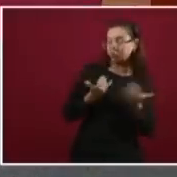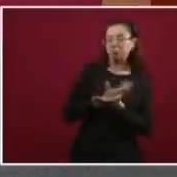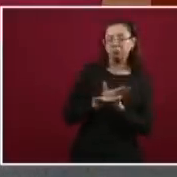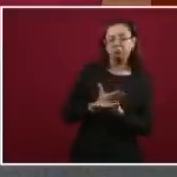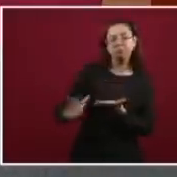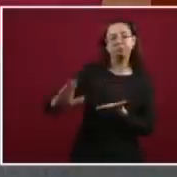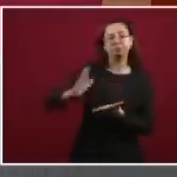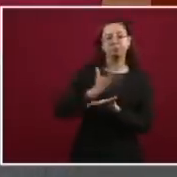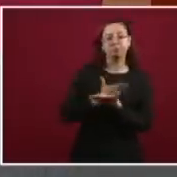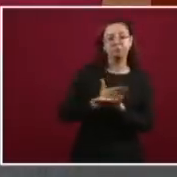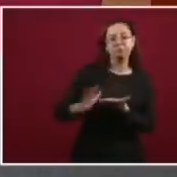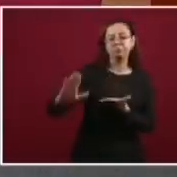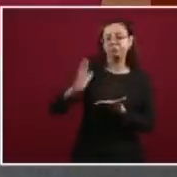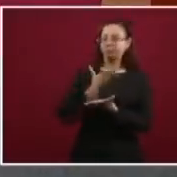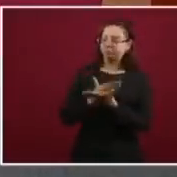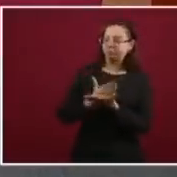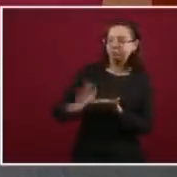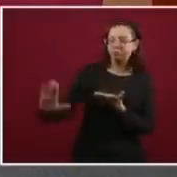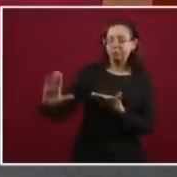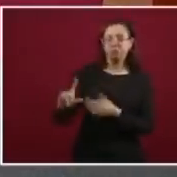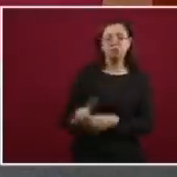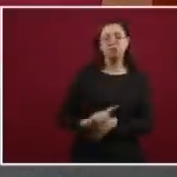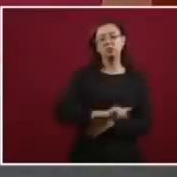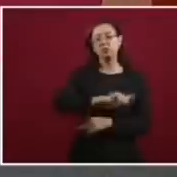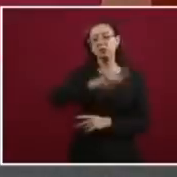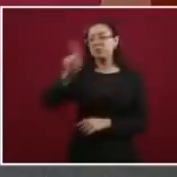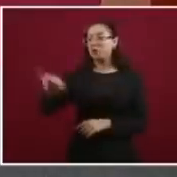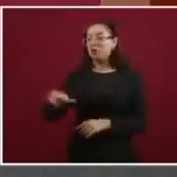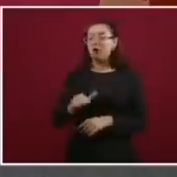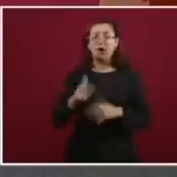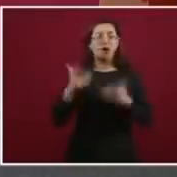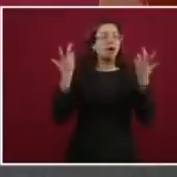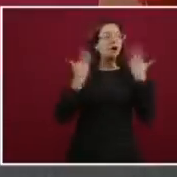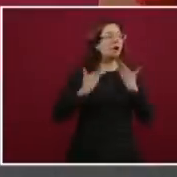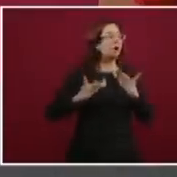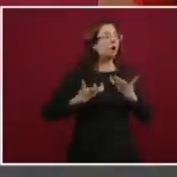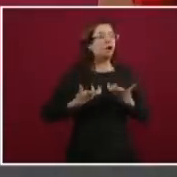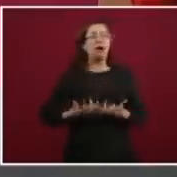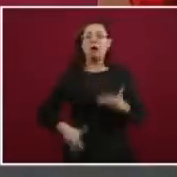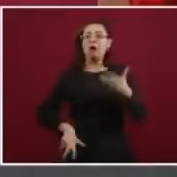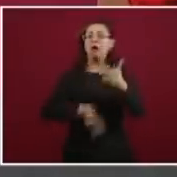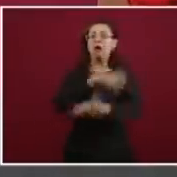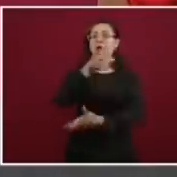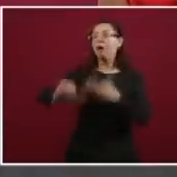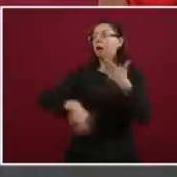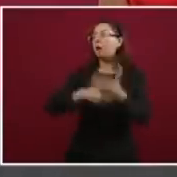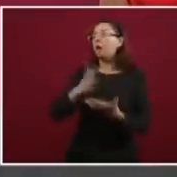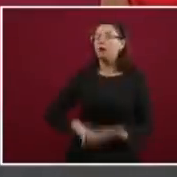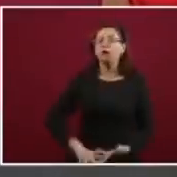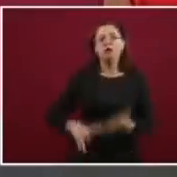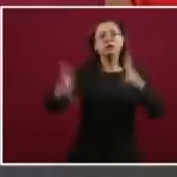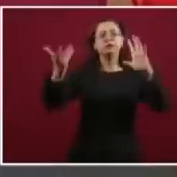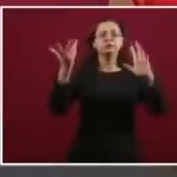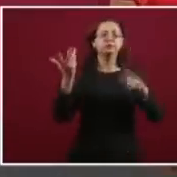y luego se rasgan las vestiduras y siento que va realidad cuánta violencia pues como no